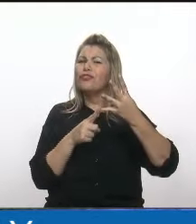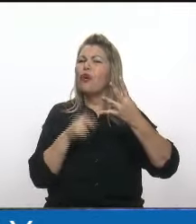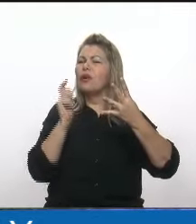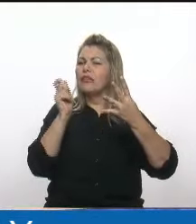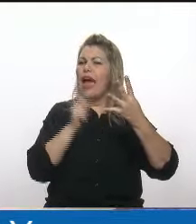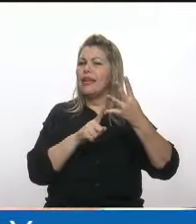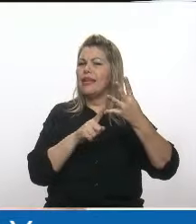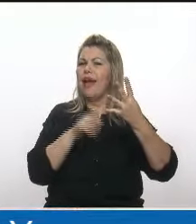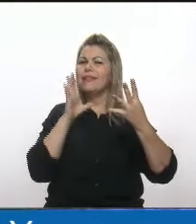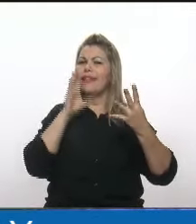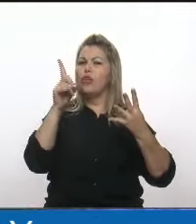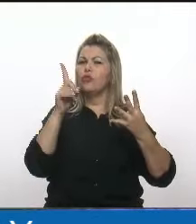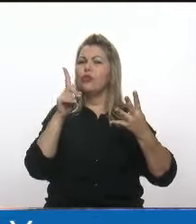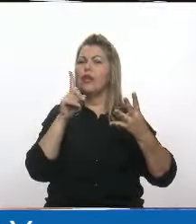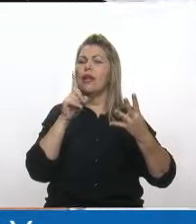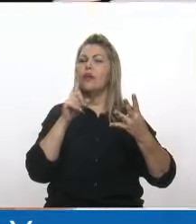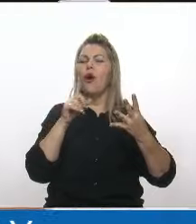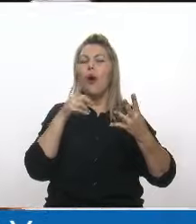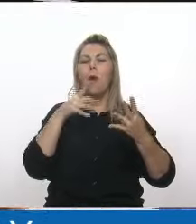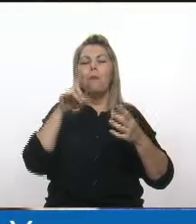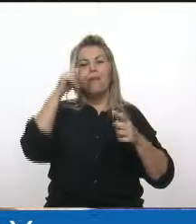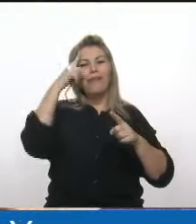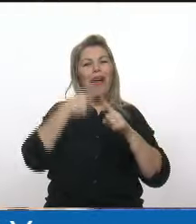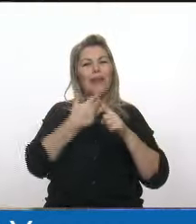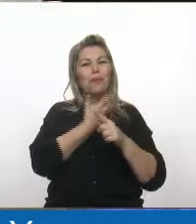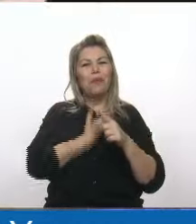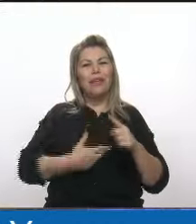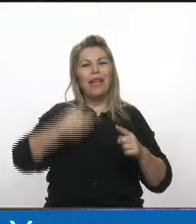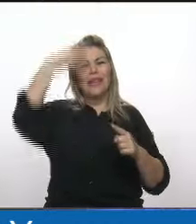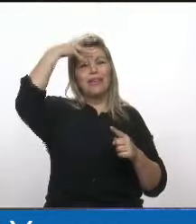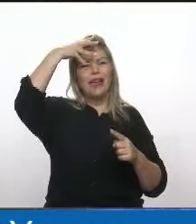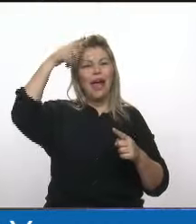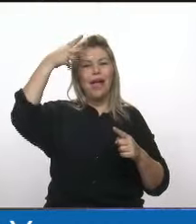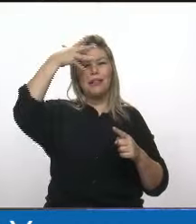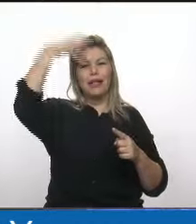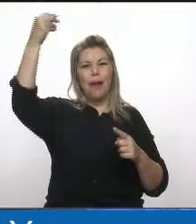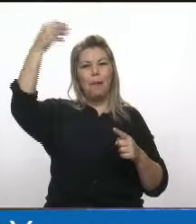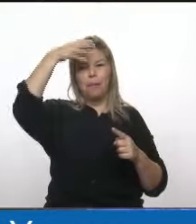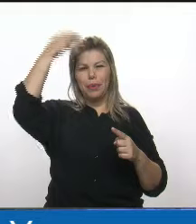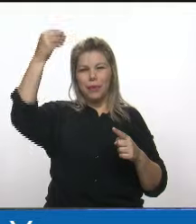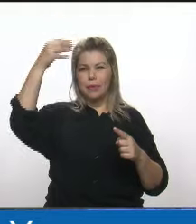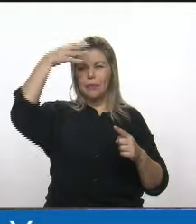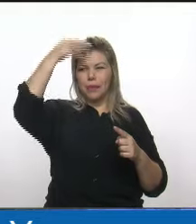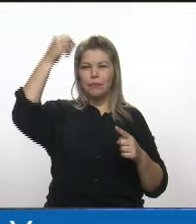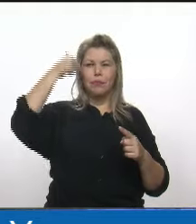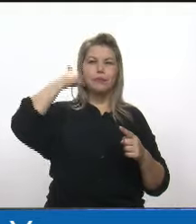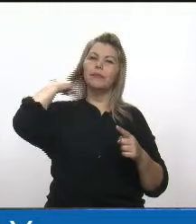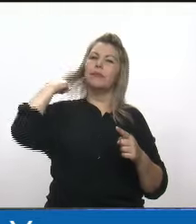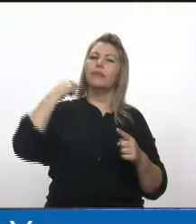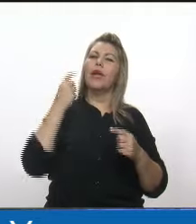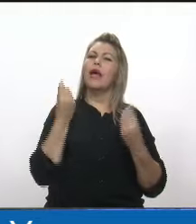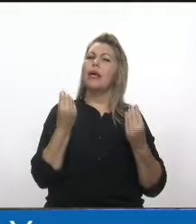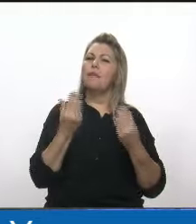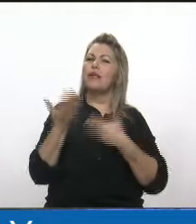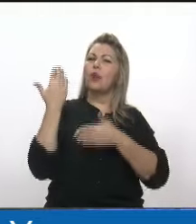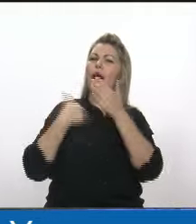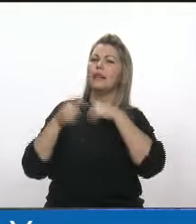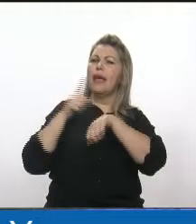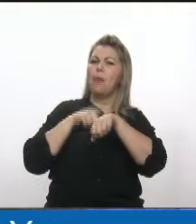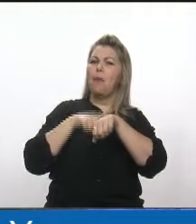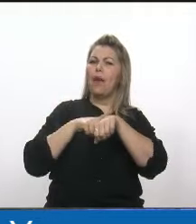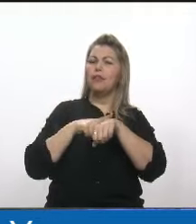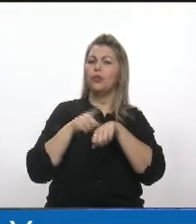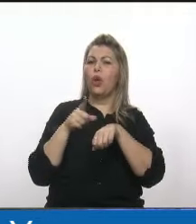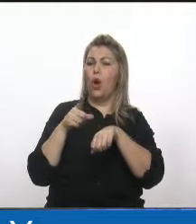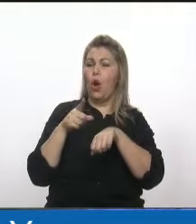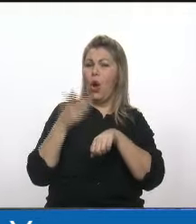Qué pasó cuando Trump mudó la embajada a Jerusalén puede decir que es lo que hizo Argentina